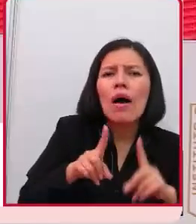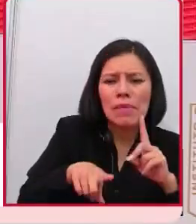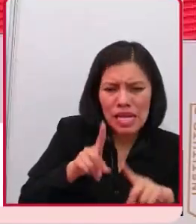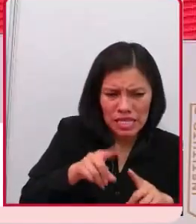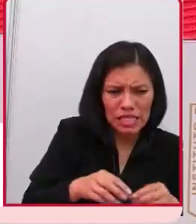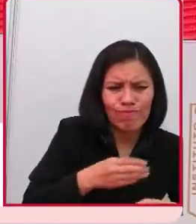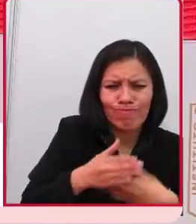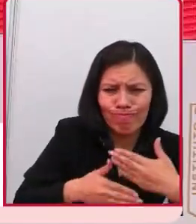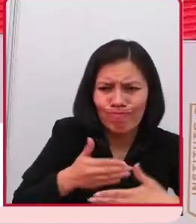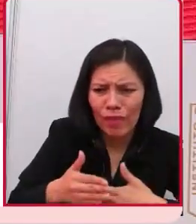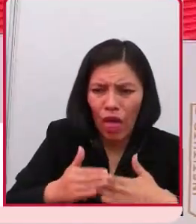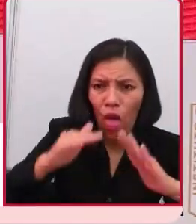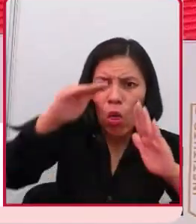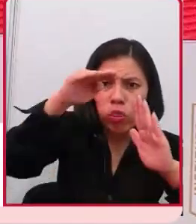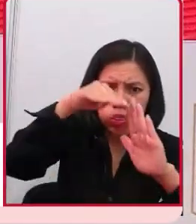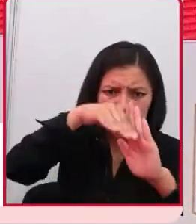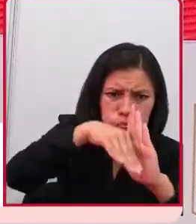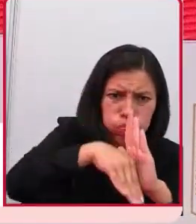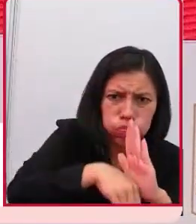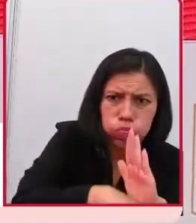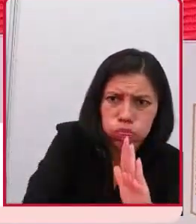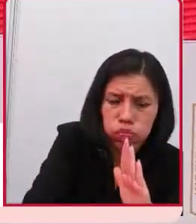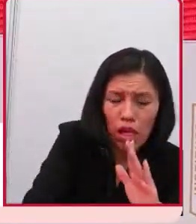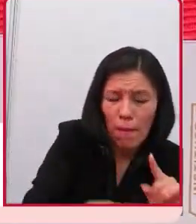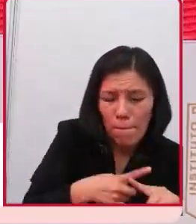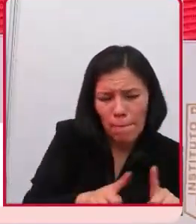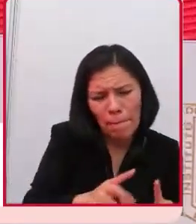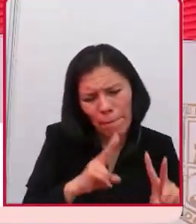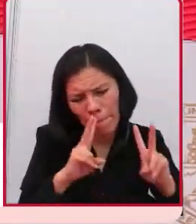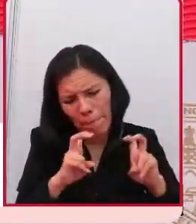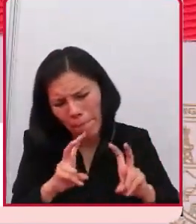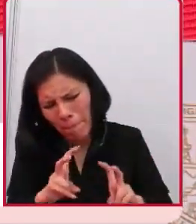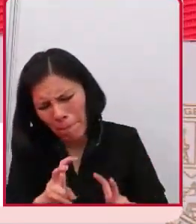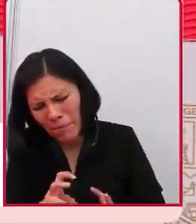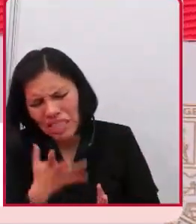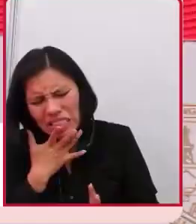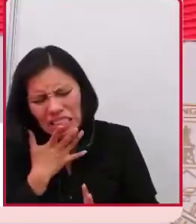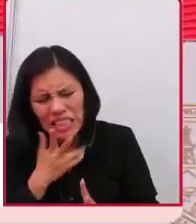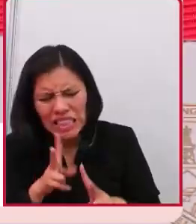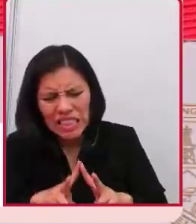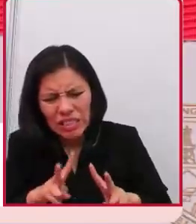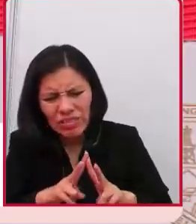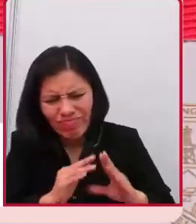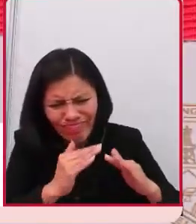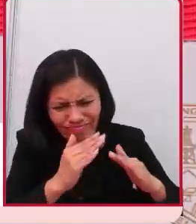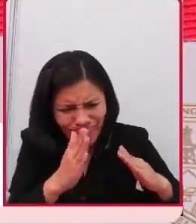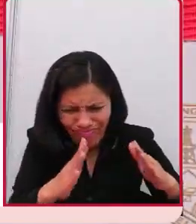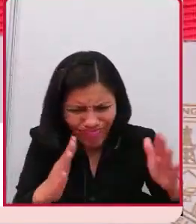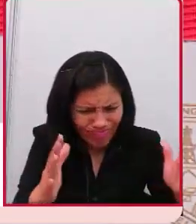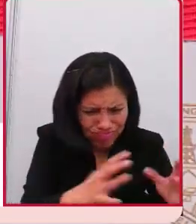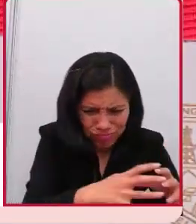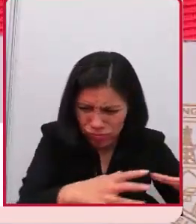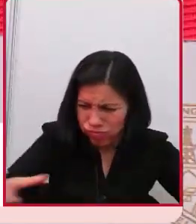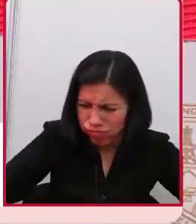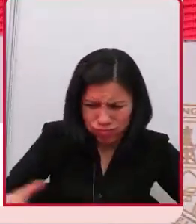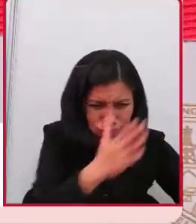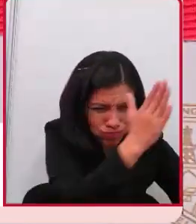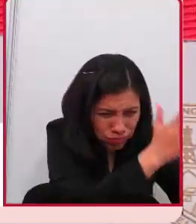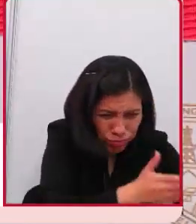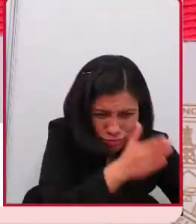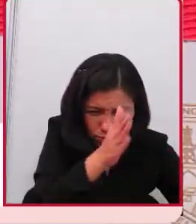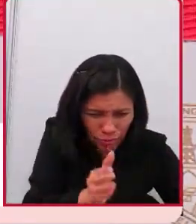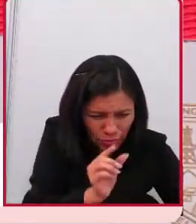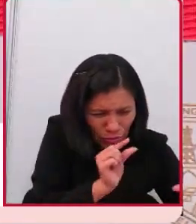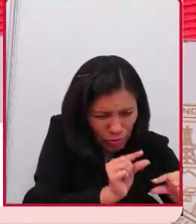cero, pero de ahí empezamos a hacer el análisis valorado para ver fracción por fracción y etapa por